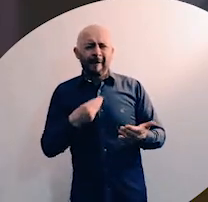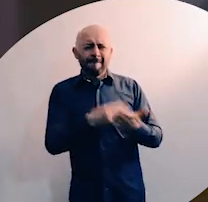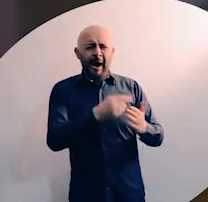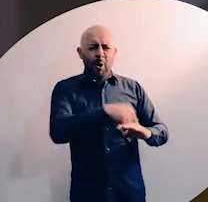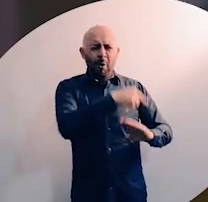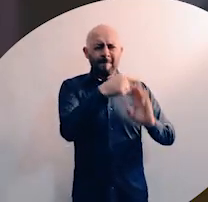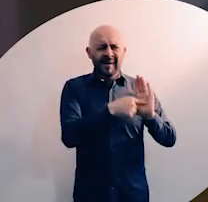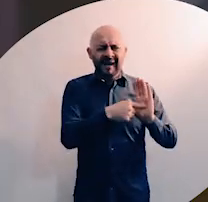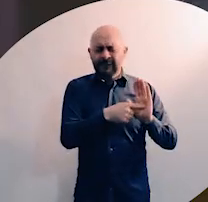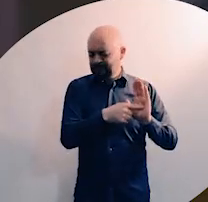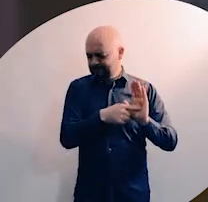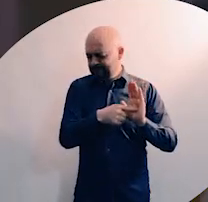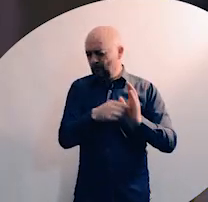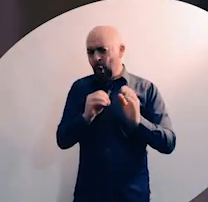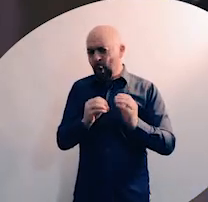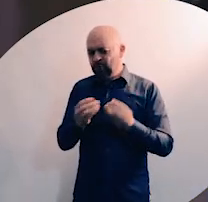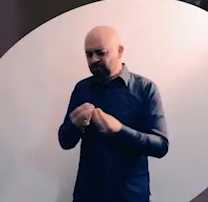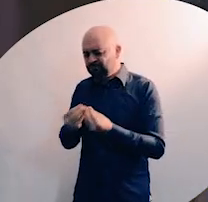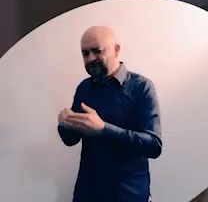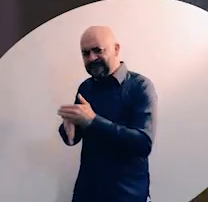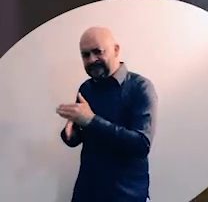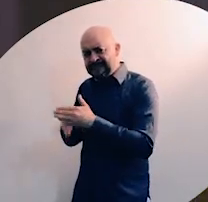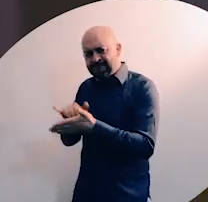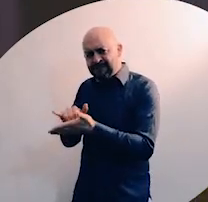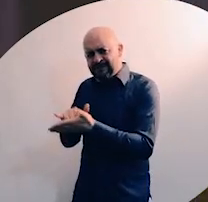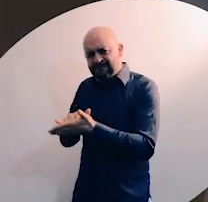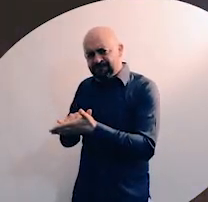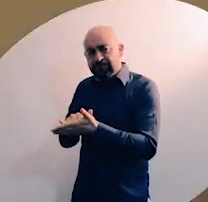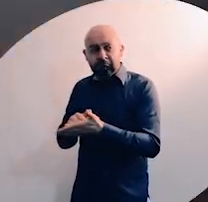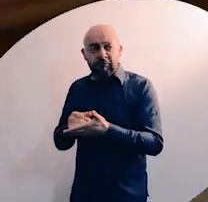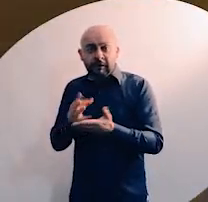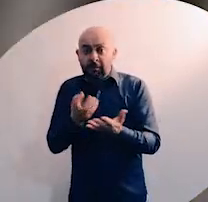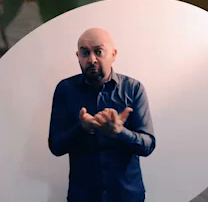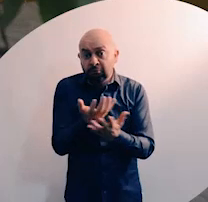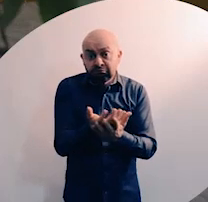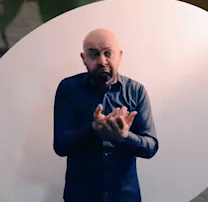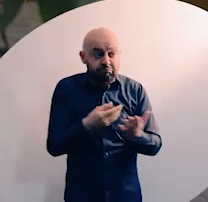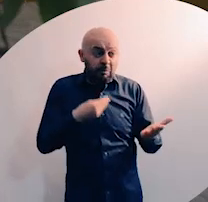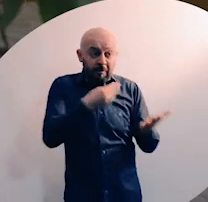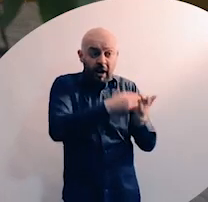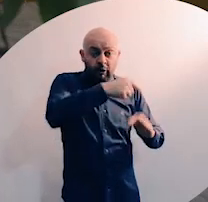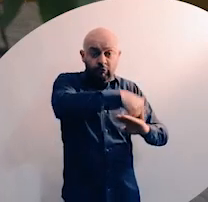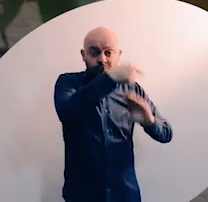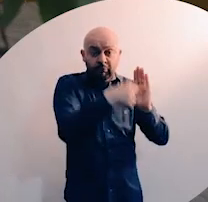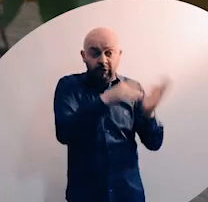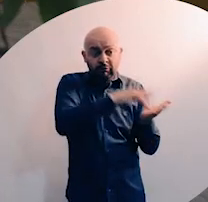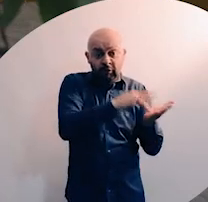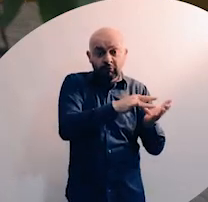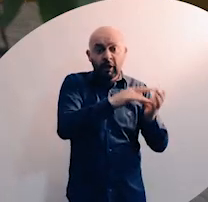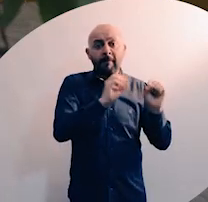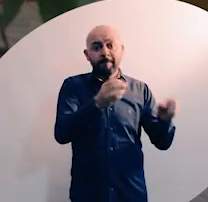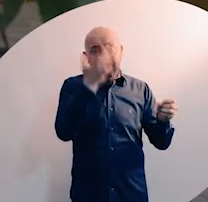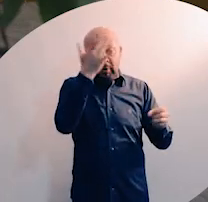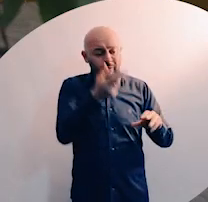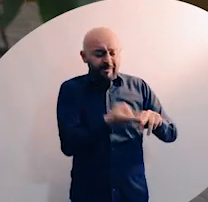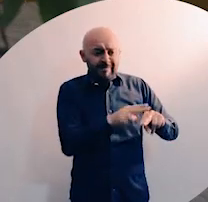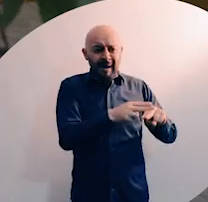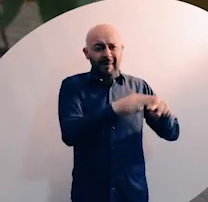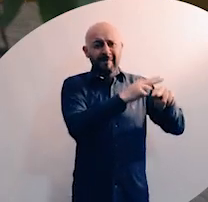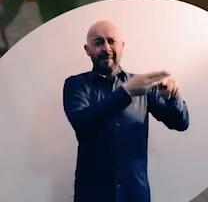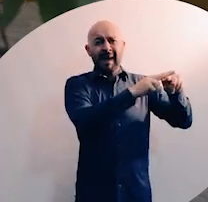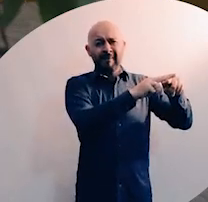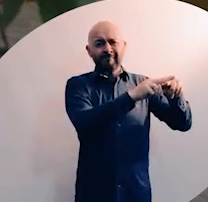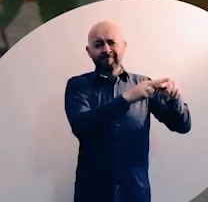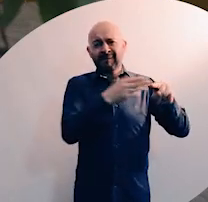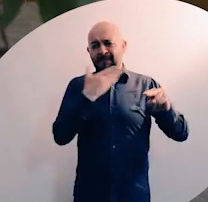deuda? ¿Vale la pena pagarlos todos a la deuda o tener un fondo? Muchos recomendarían páguelos todos a la deuda porque